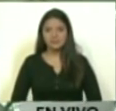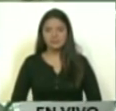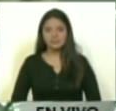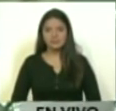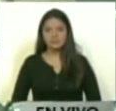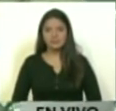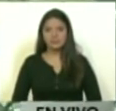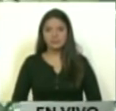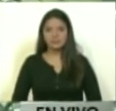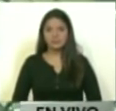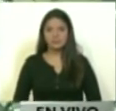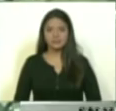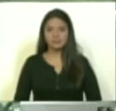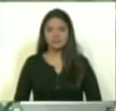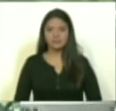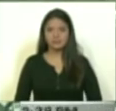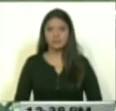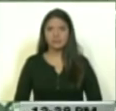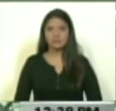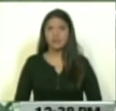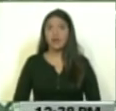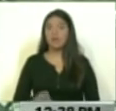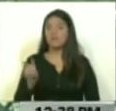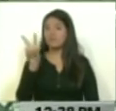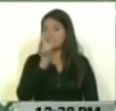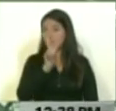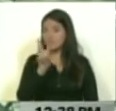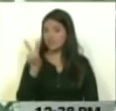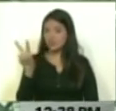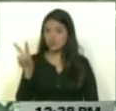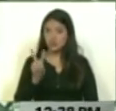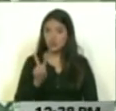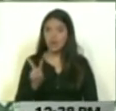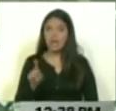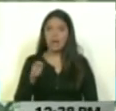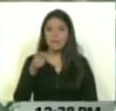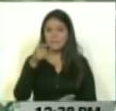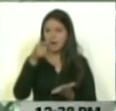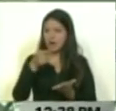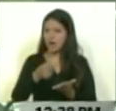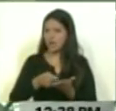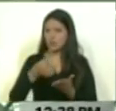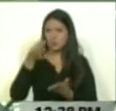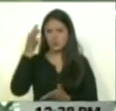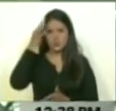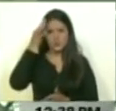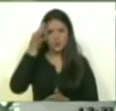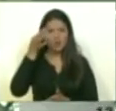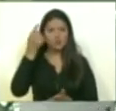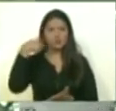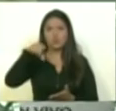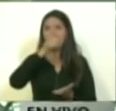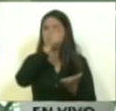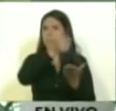Venezuela, como yo he venido diciendo, ha venido pagando de manera estricta, puntual, todos sus compromisos internacionales.